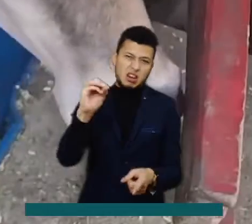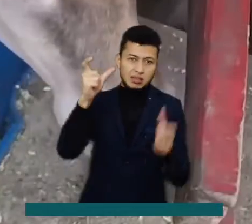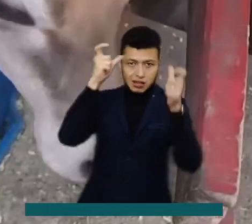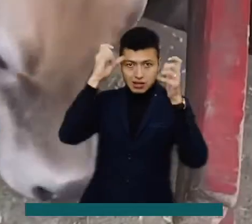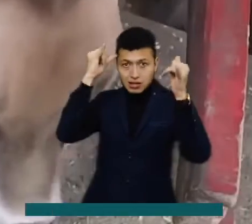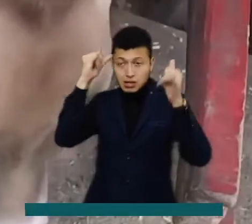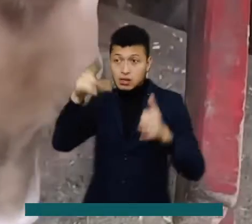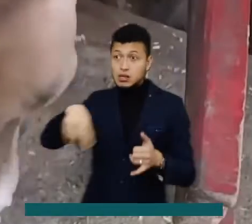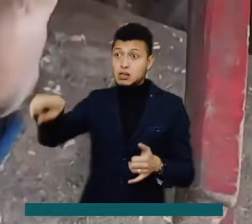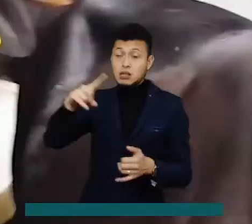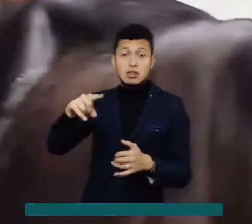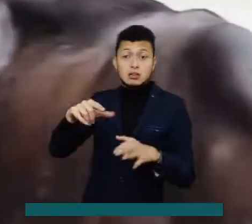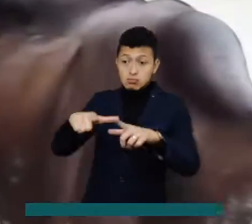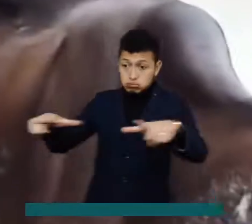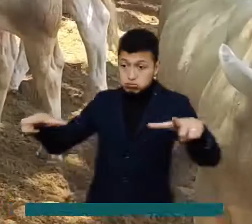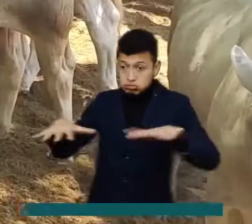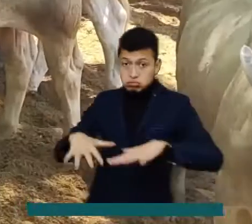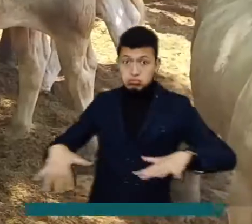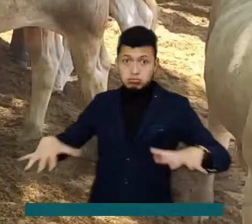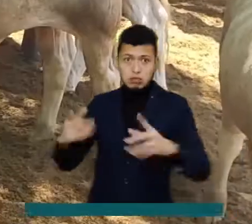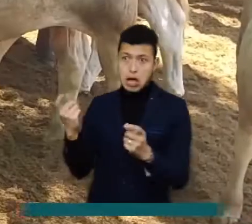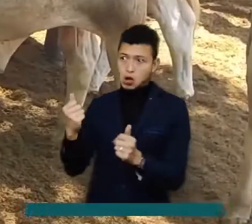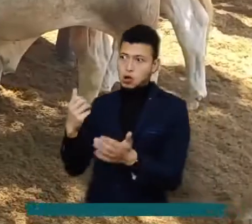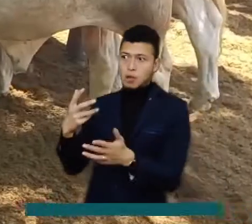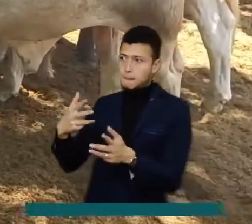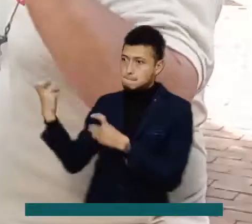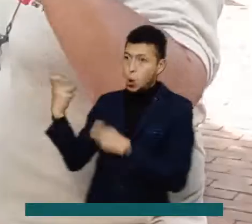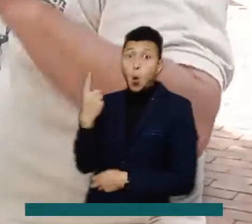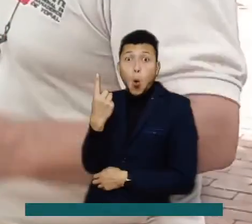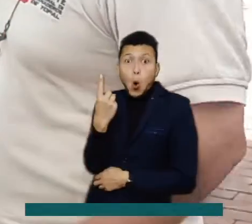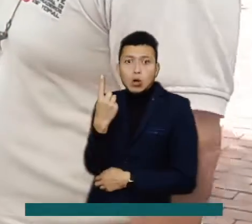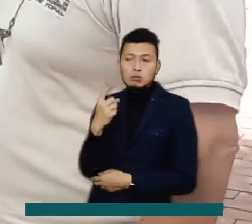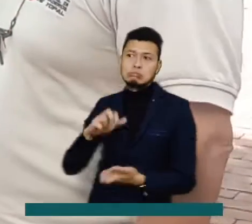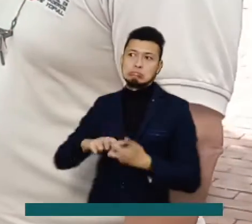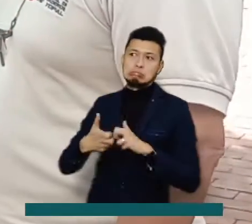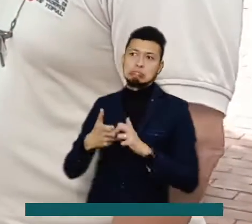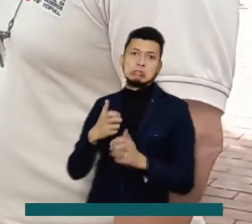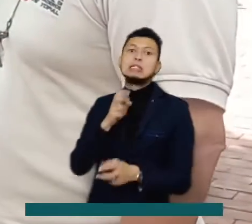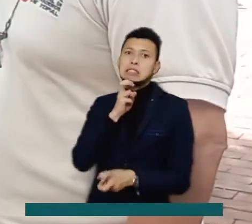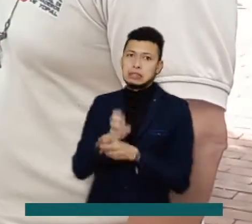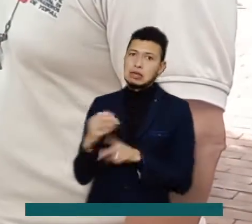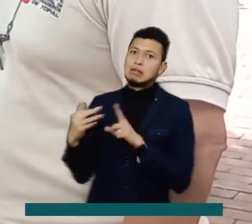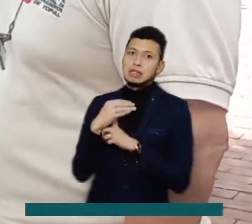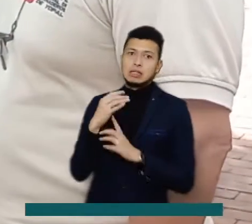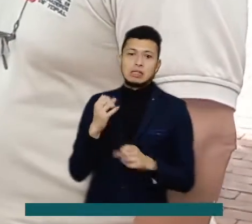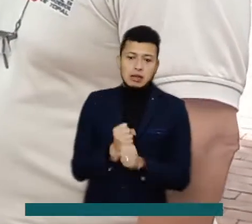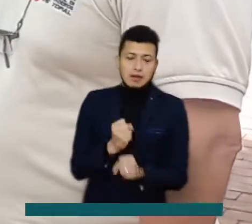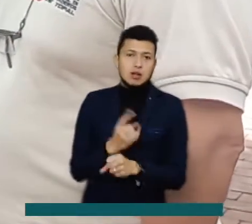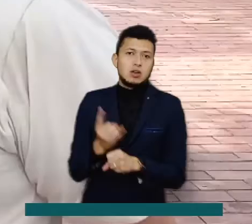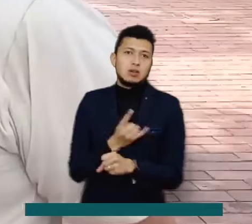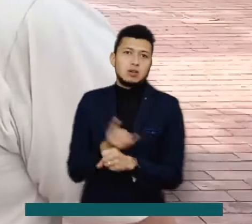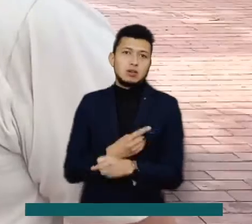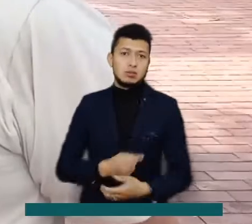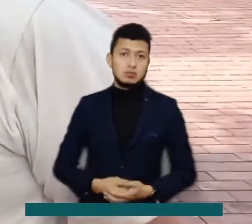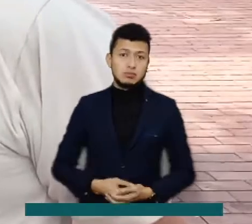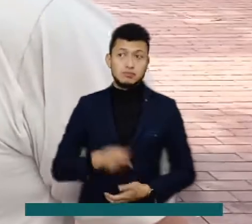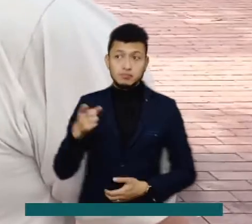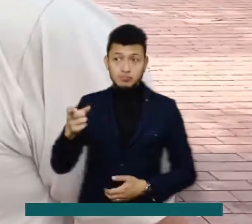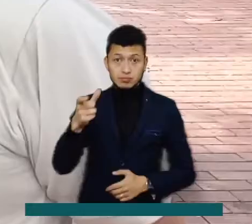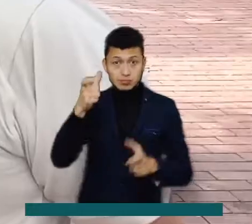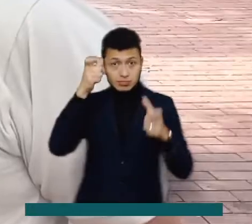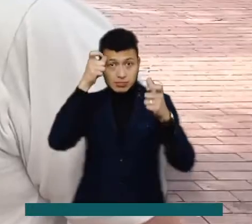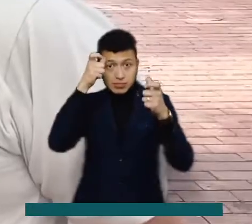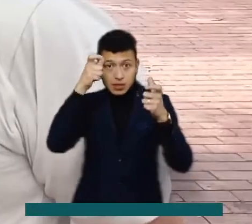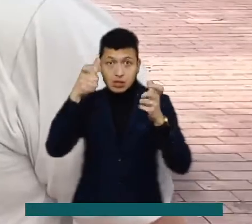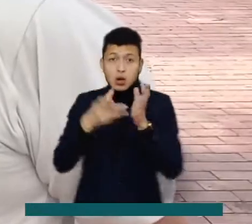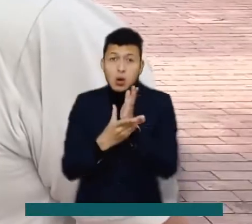lote, perder una sola vaca es un gran golpe económico, pues compromete la utilidad de su trabajo. Hay un dicho muy popular que la vaca más gorda es